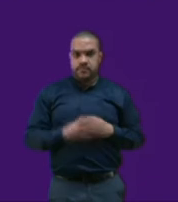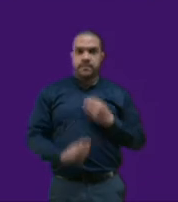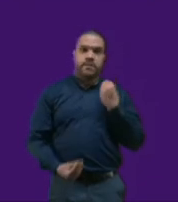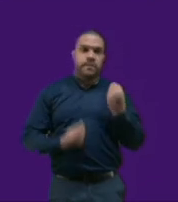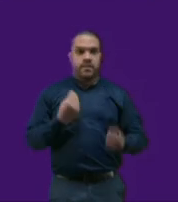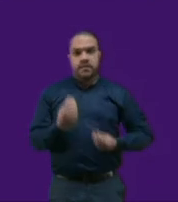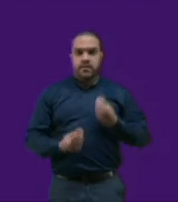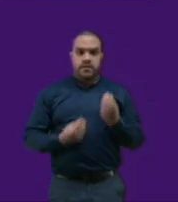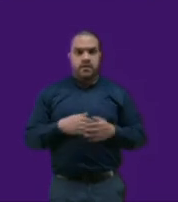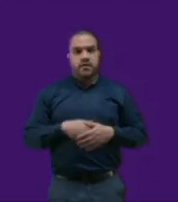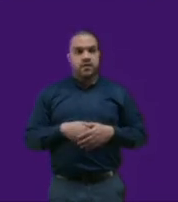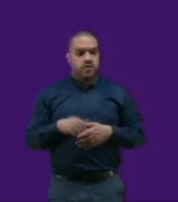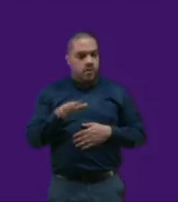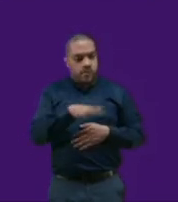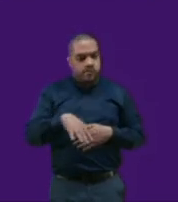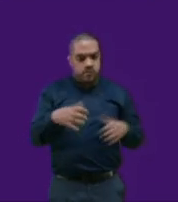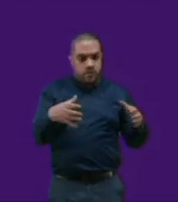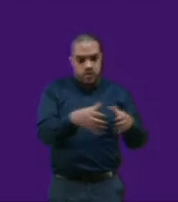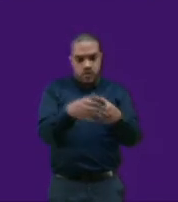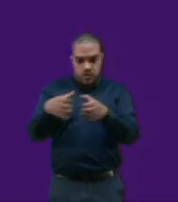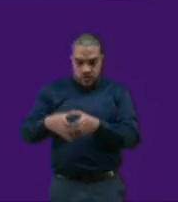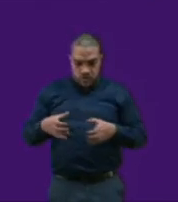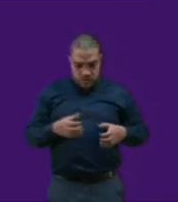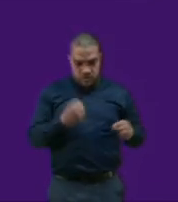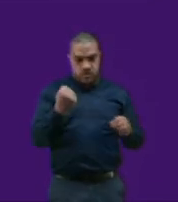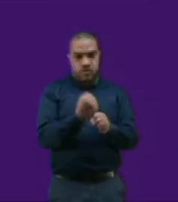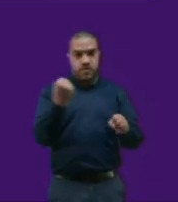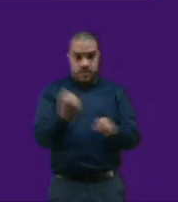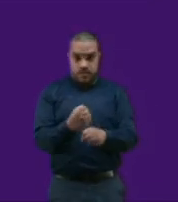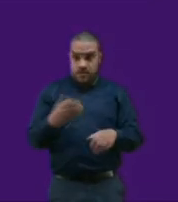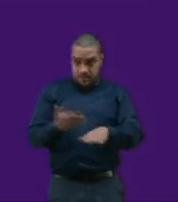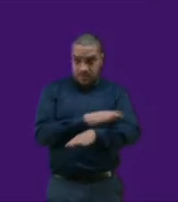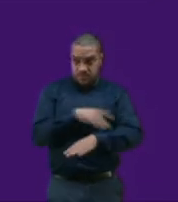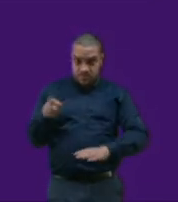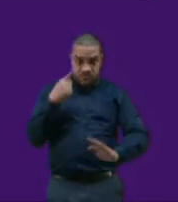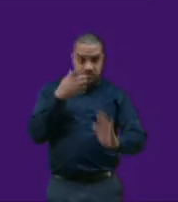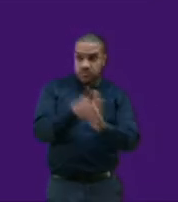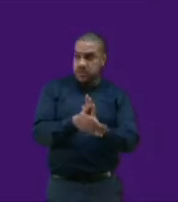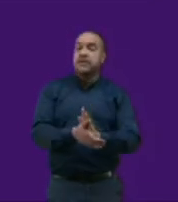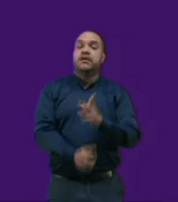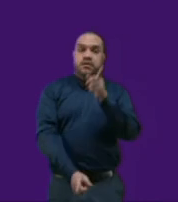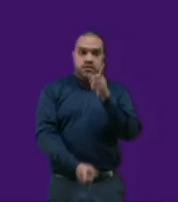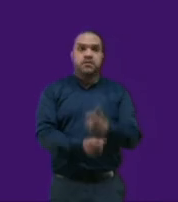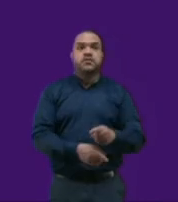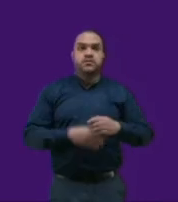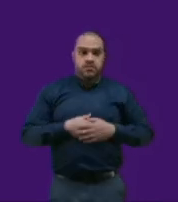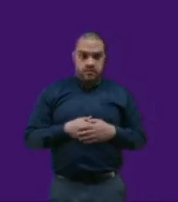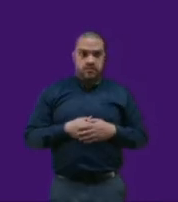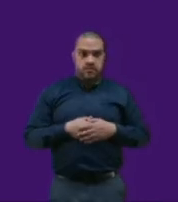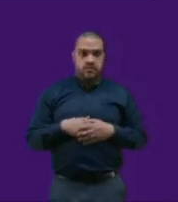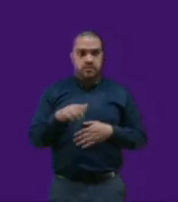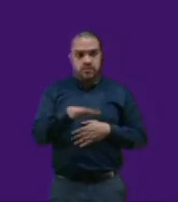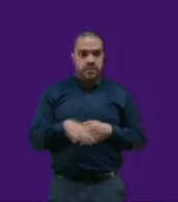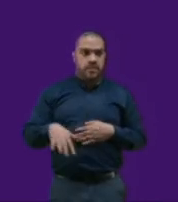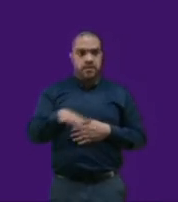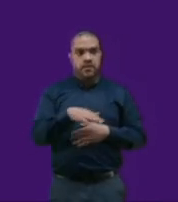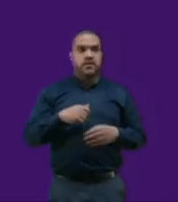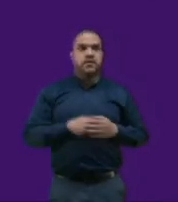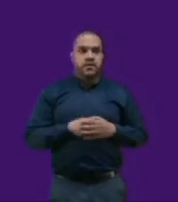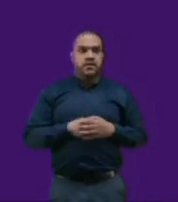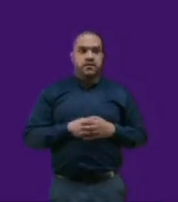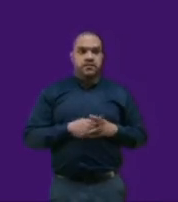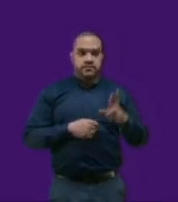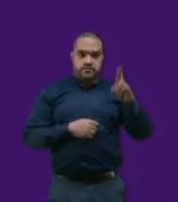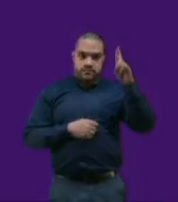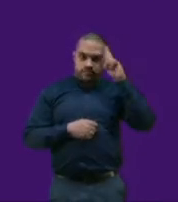los equipos de trabajo que mencionabas, ¿cierto? Sí, digamos que el negocio, y acá digamos que hablando